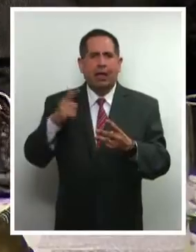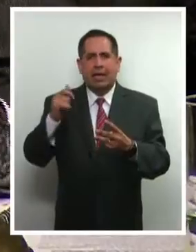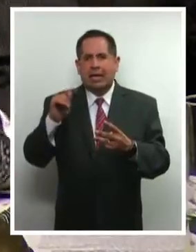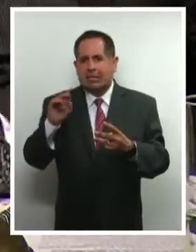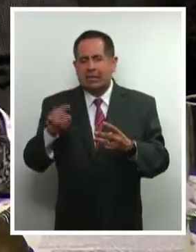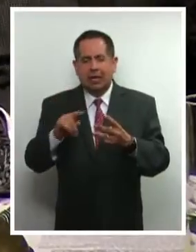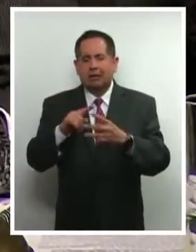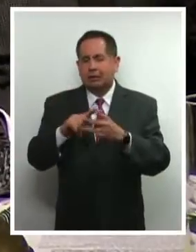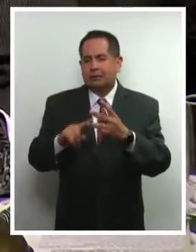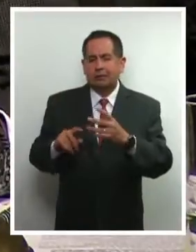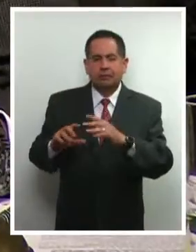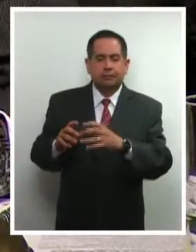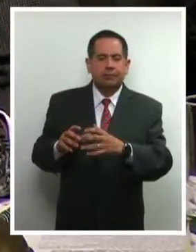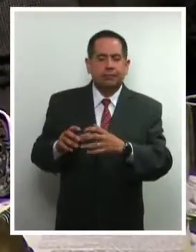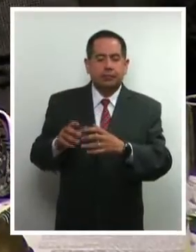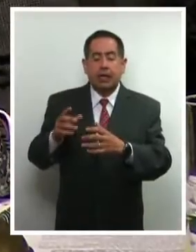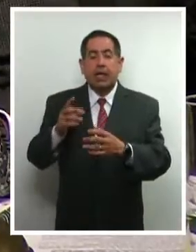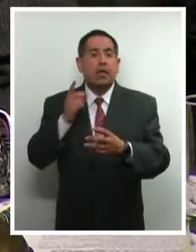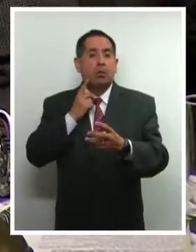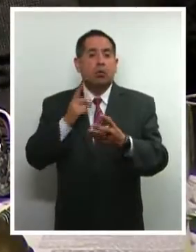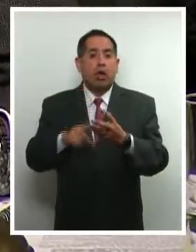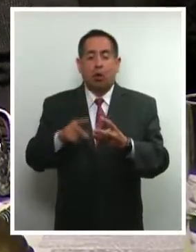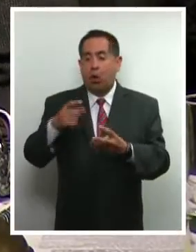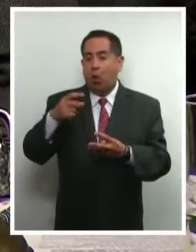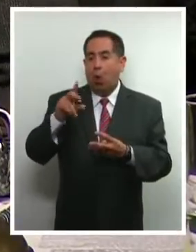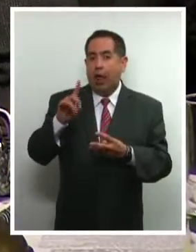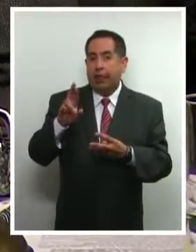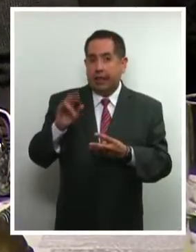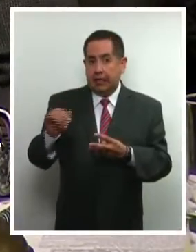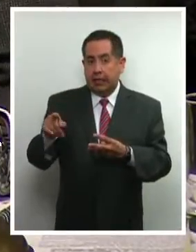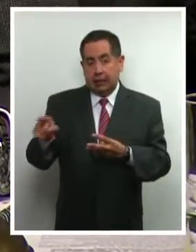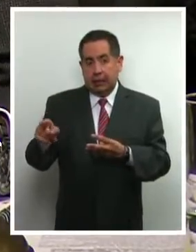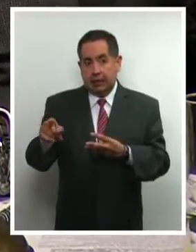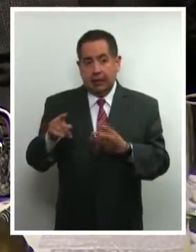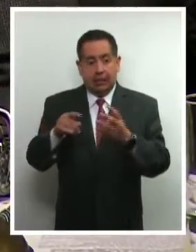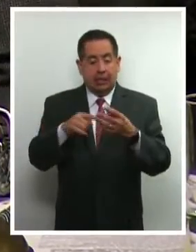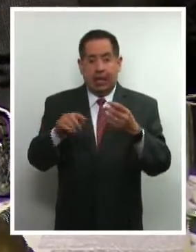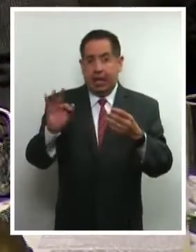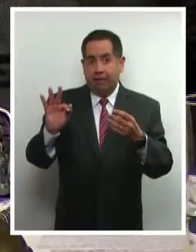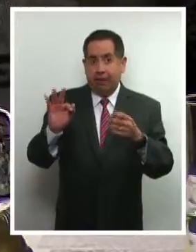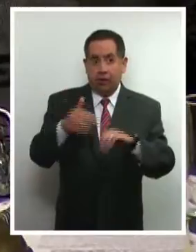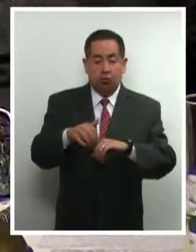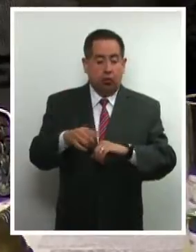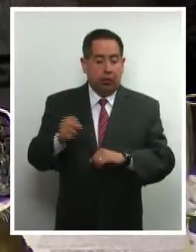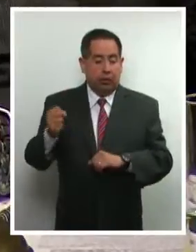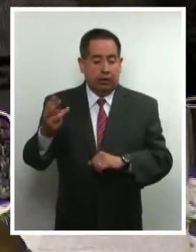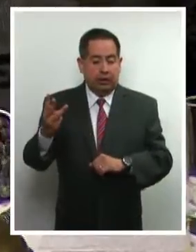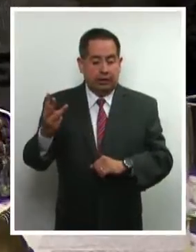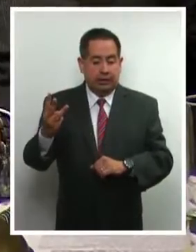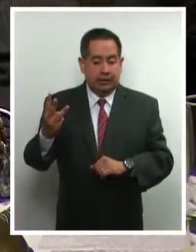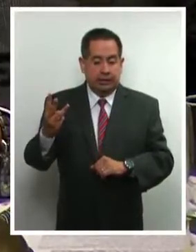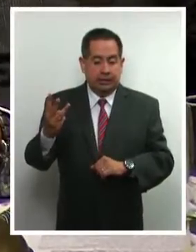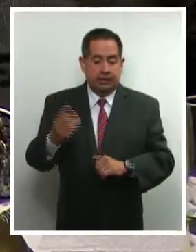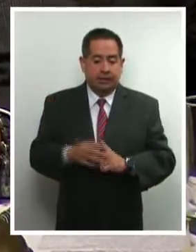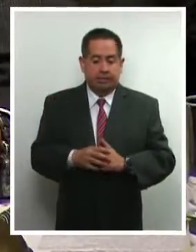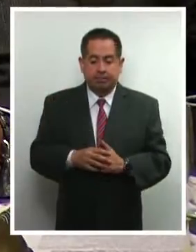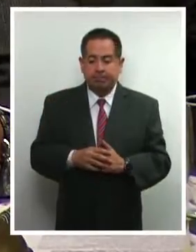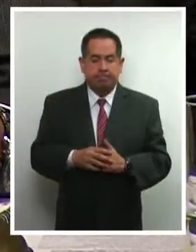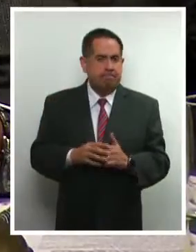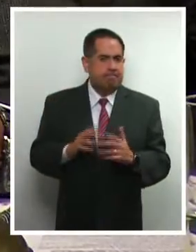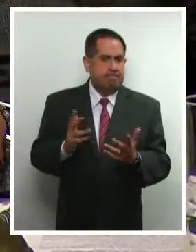y la solicitud del diputado Gabriel Cuadri del apartado F en el numeral 3,